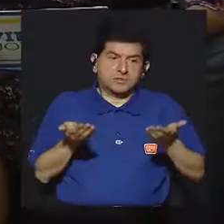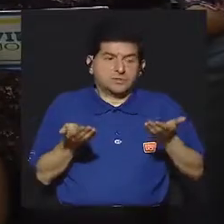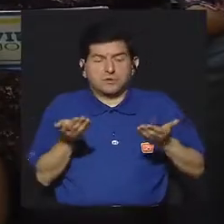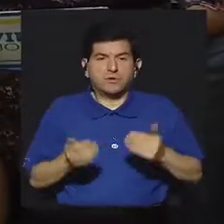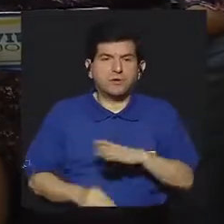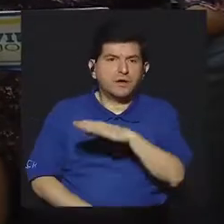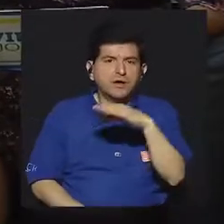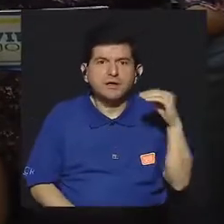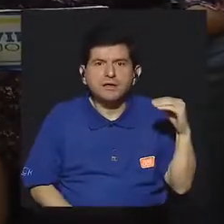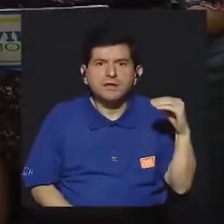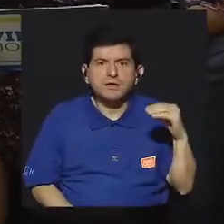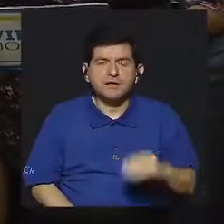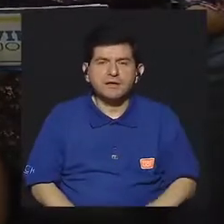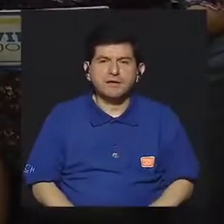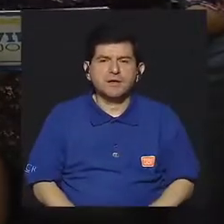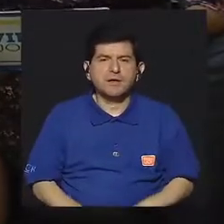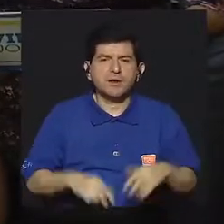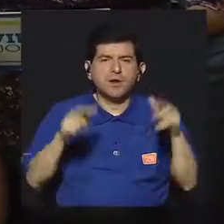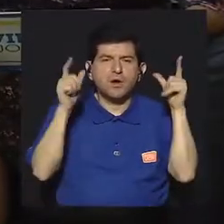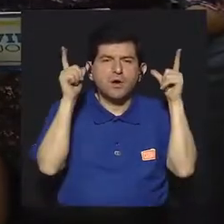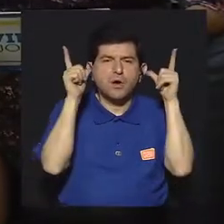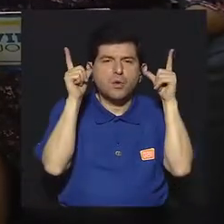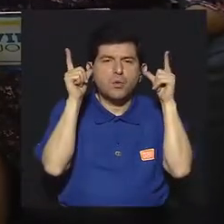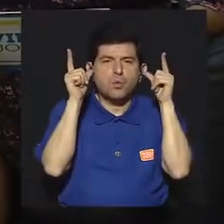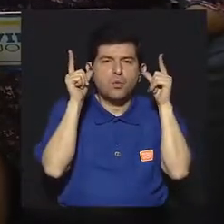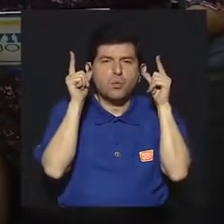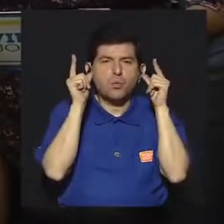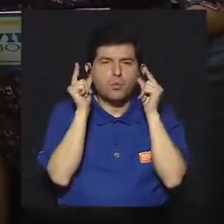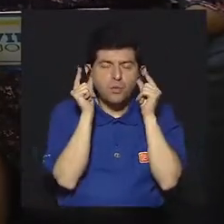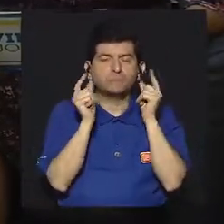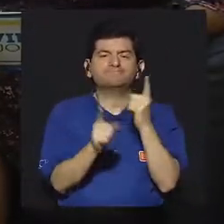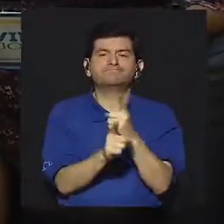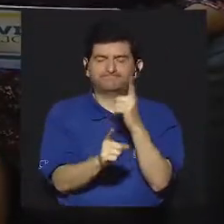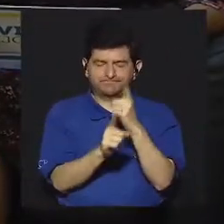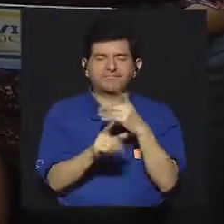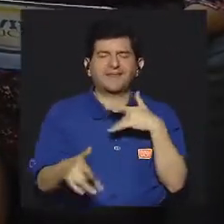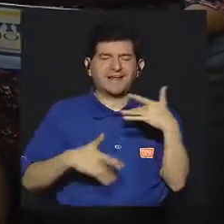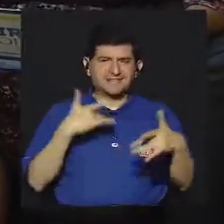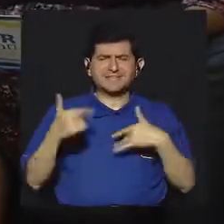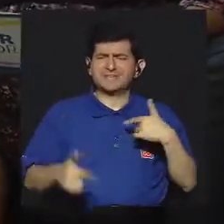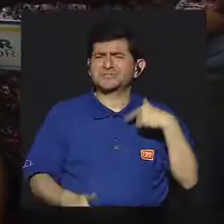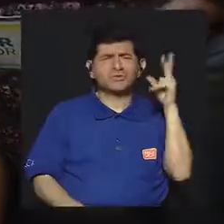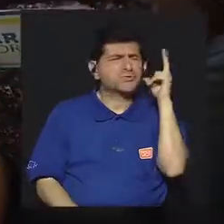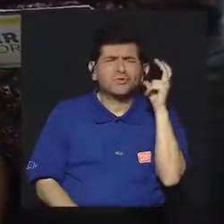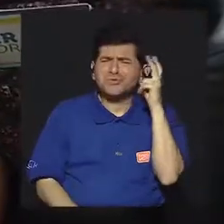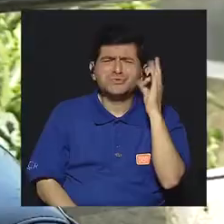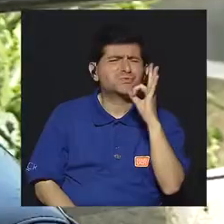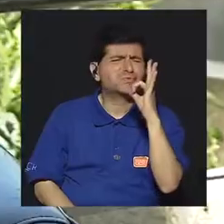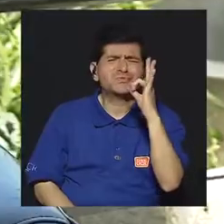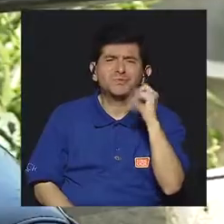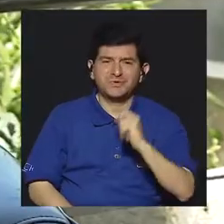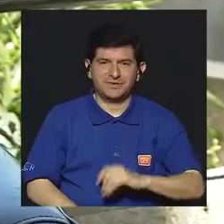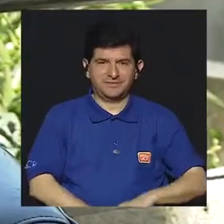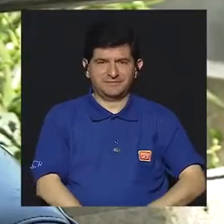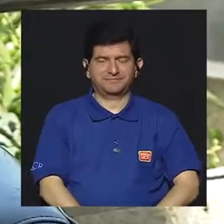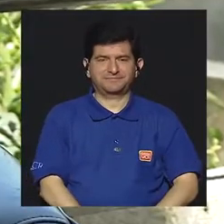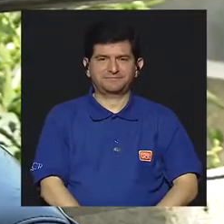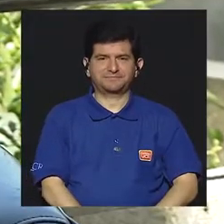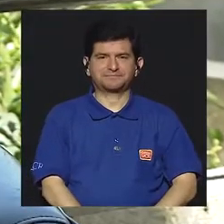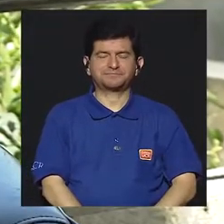inestabilidad, y una pérdida progresiva de la audición. Exacto, una sensación de que no escucho bien, no estoy escuchando